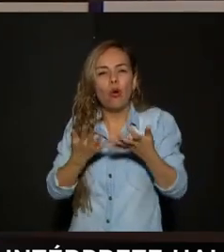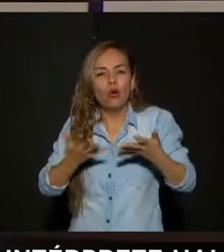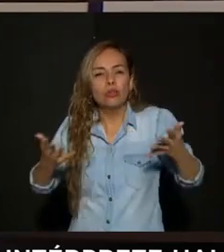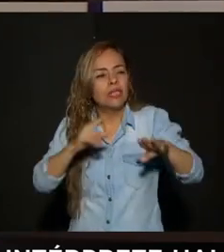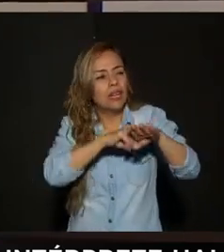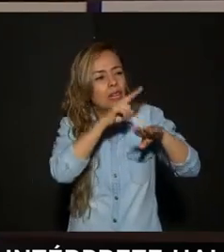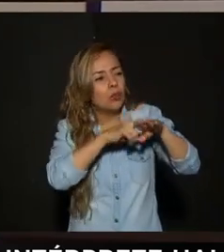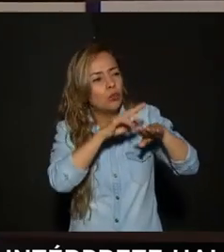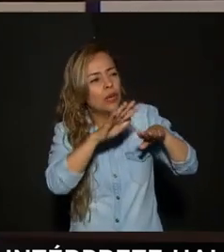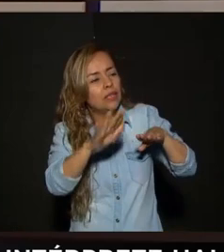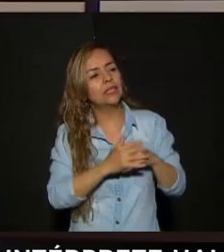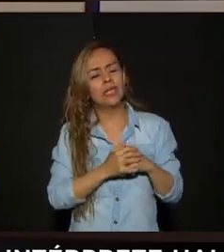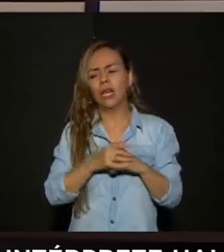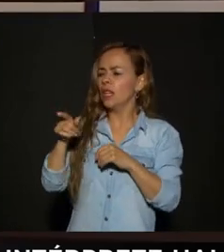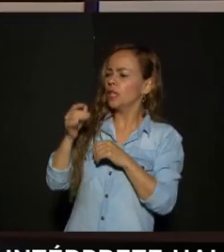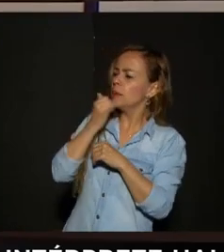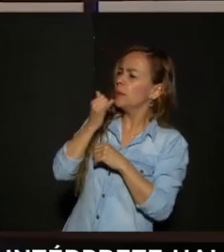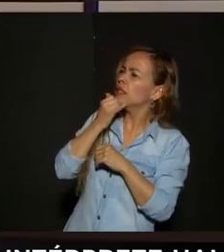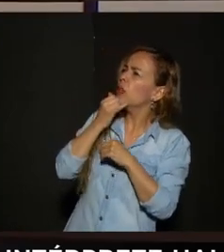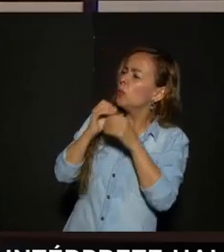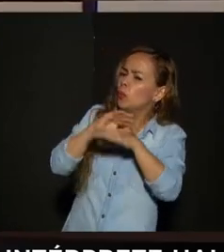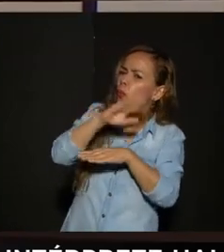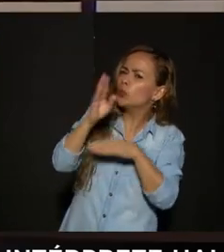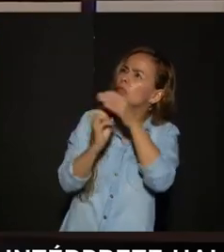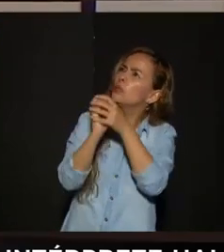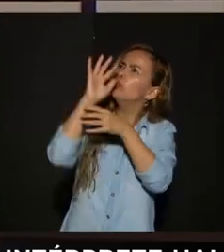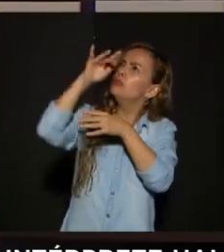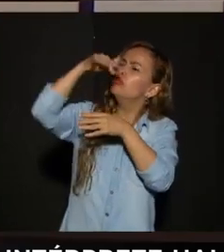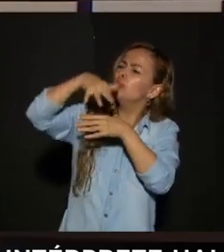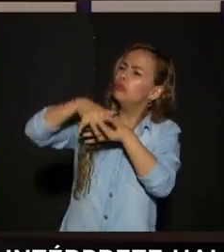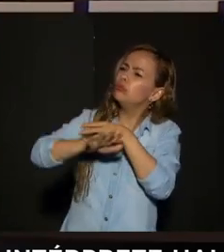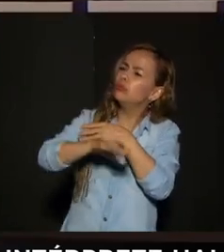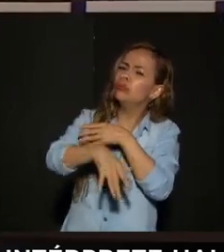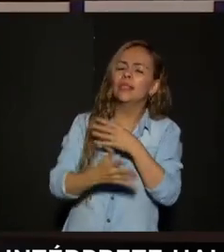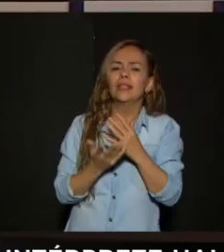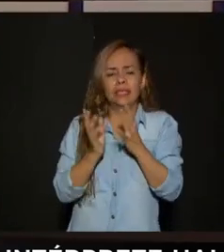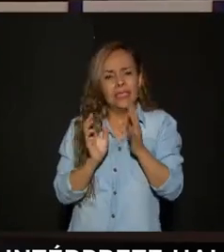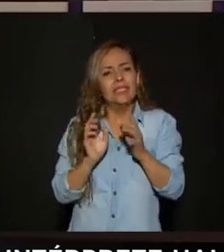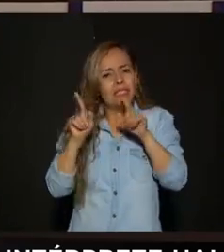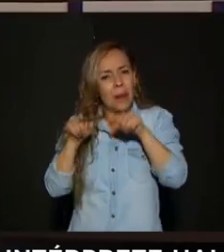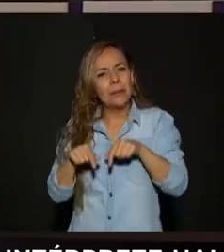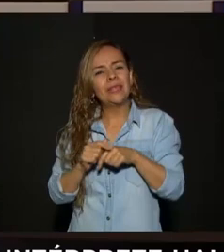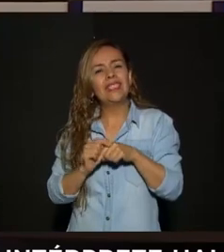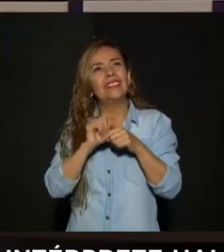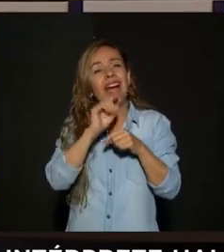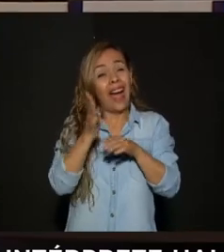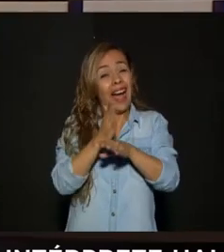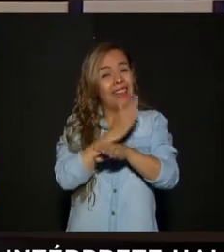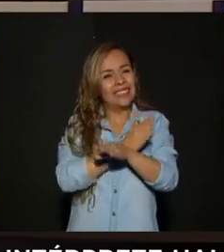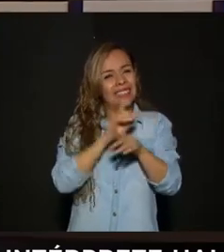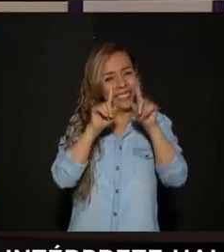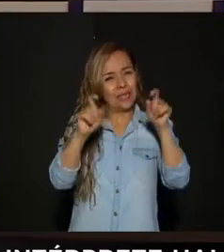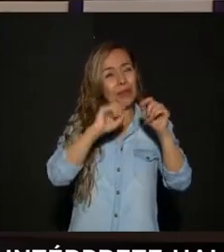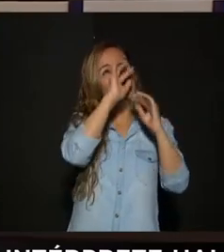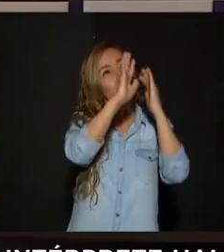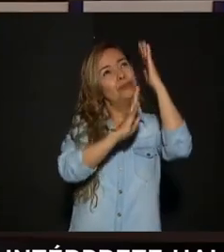ve, ¿y esto por qué se sube? ¿Qué pasa con un volcán? ¿Qué pasa con las estrellas, como hablábamos ahorita? Entonces, desde este programa queremos llevarle ese